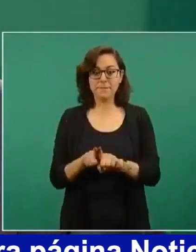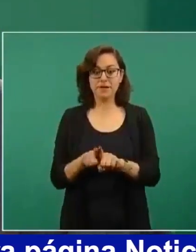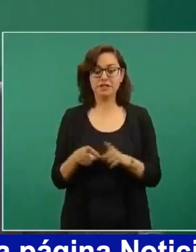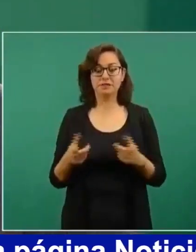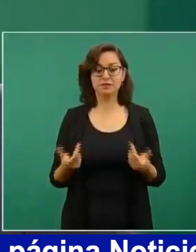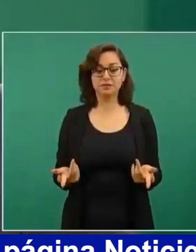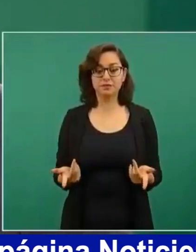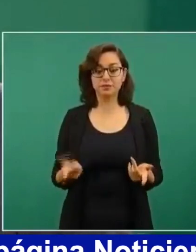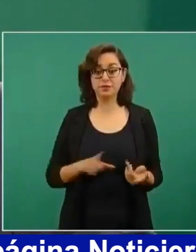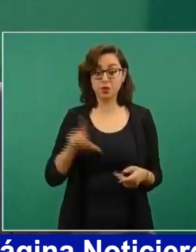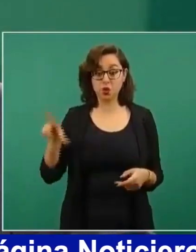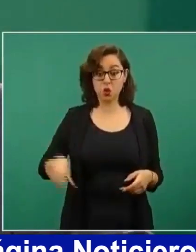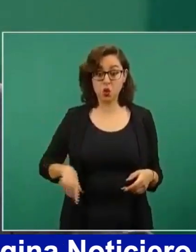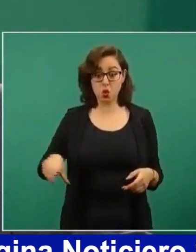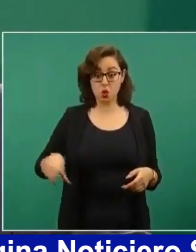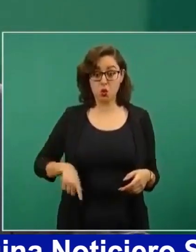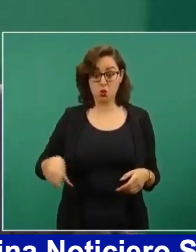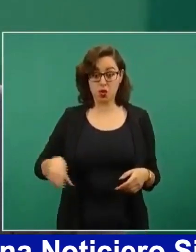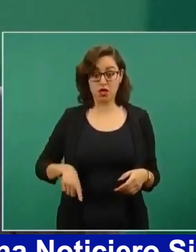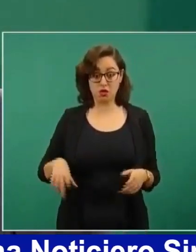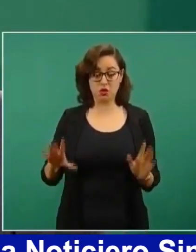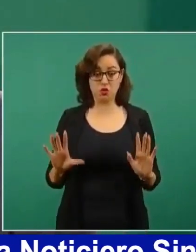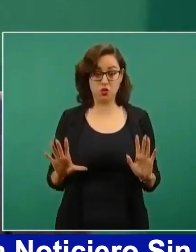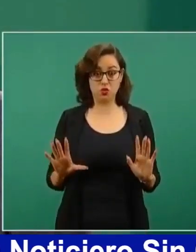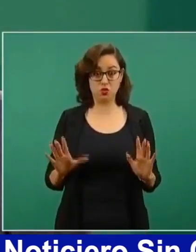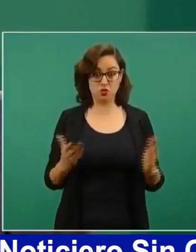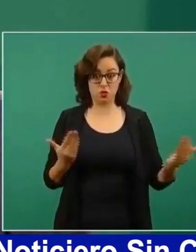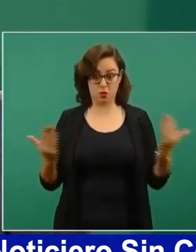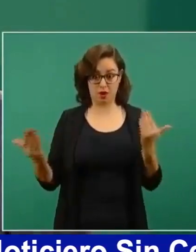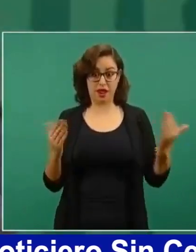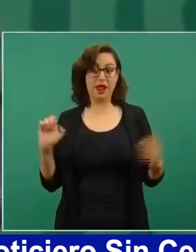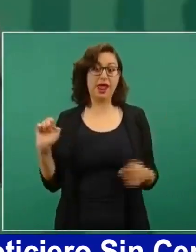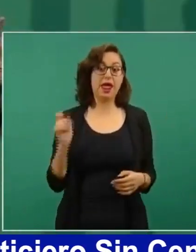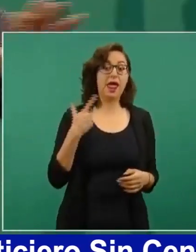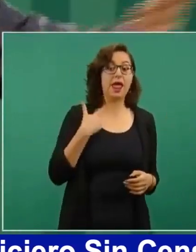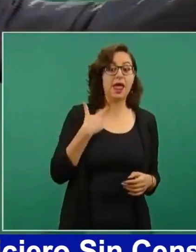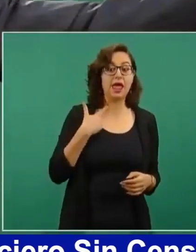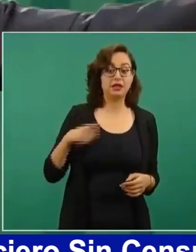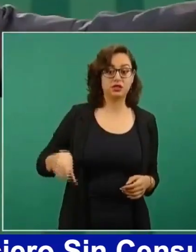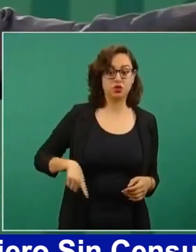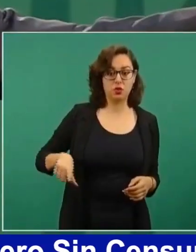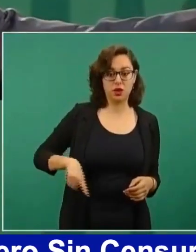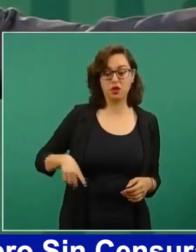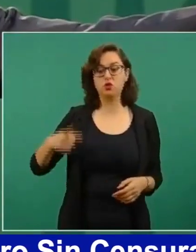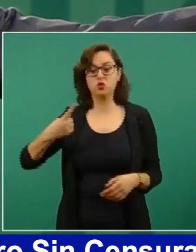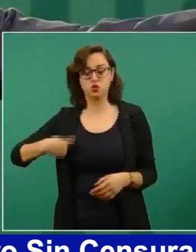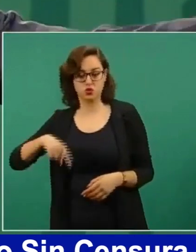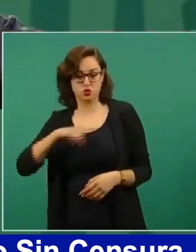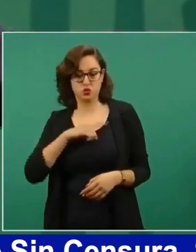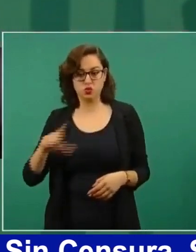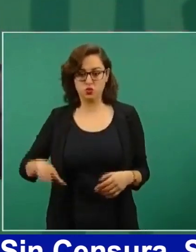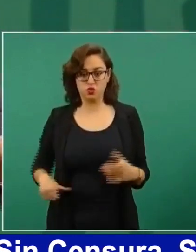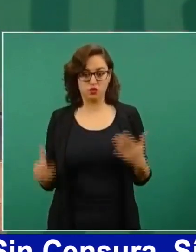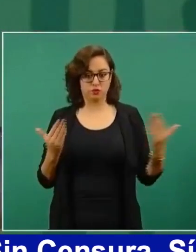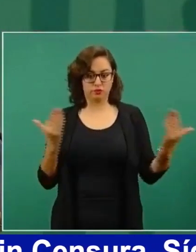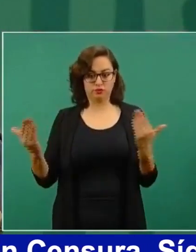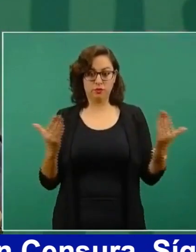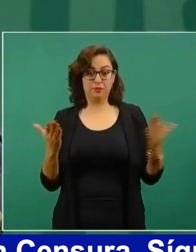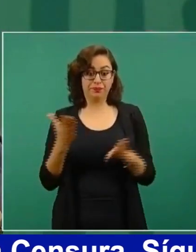nosotros no estamos permitiendo que se destruya el medio ambiente, como lo hicieron los gobiernos